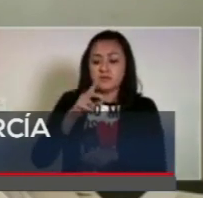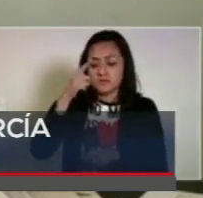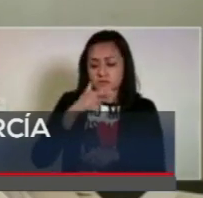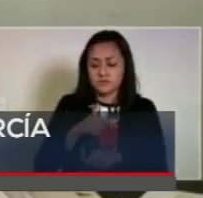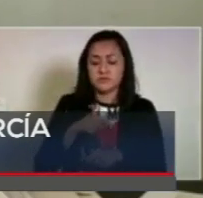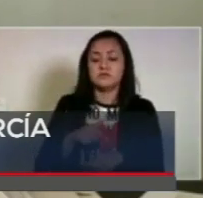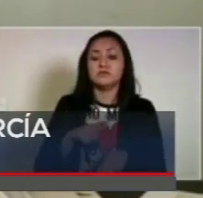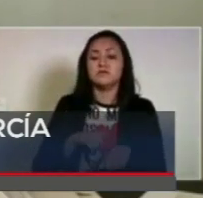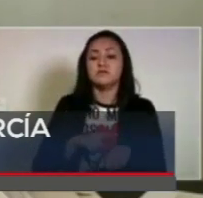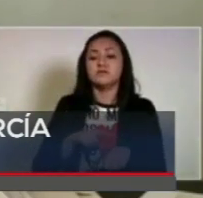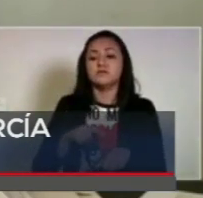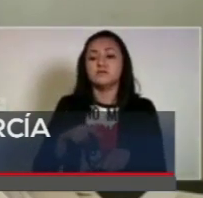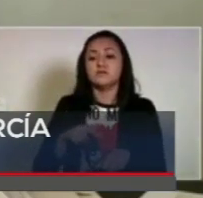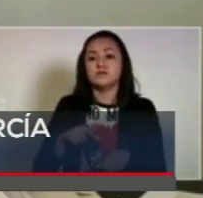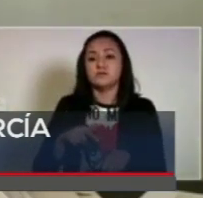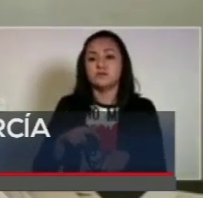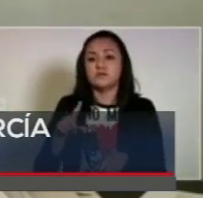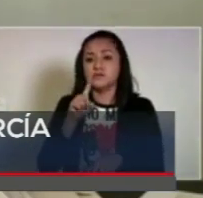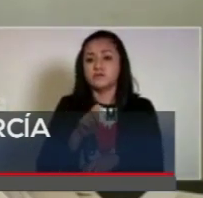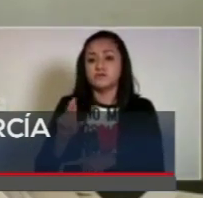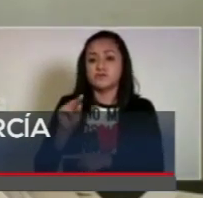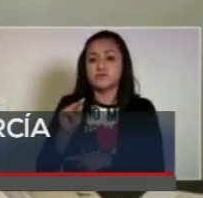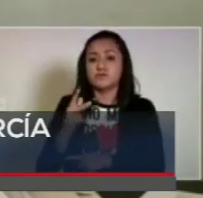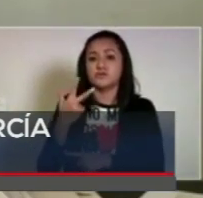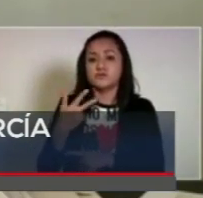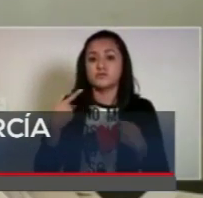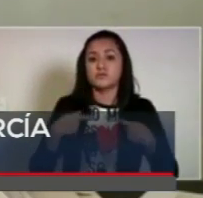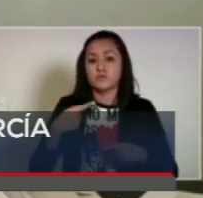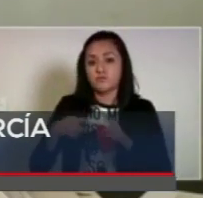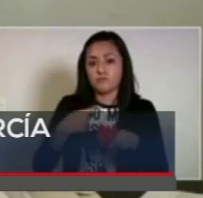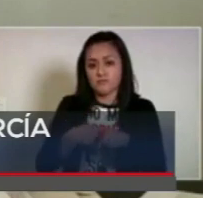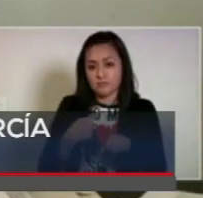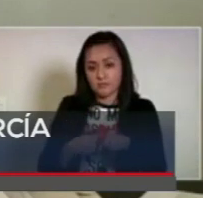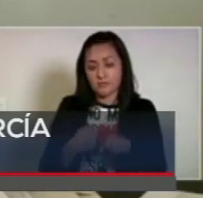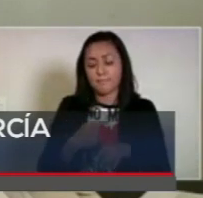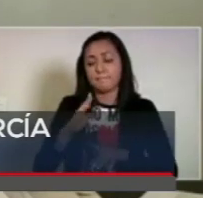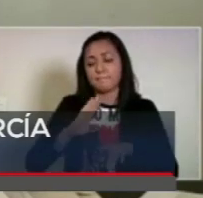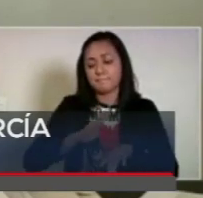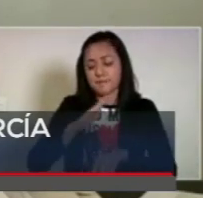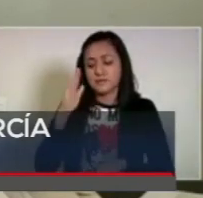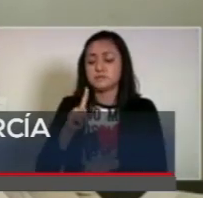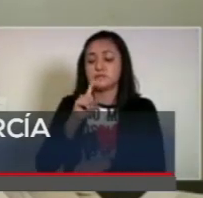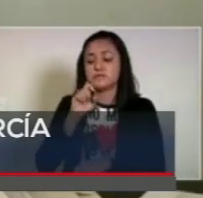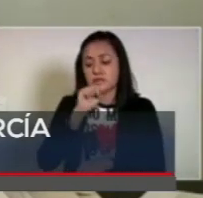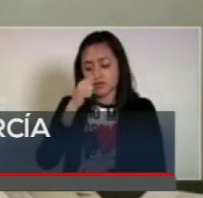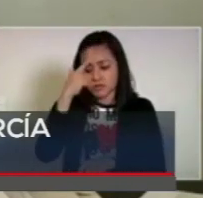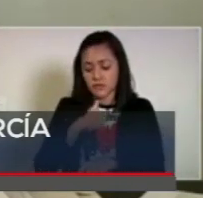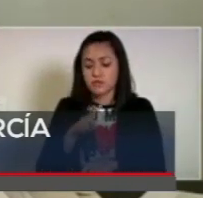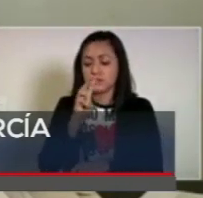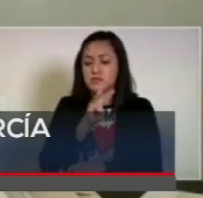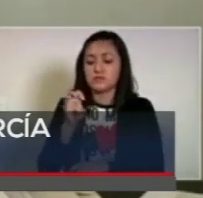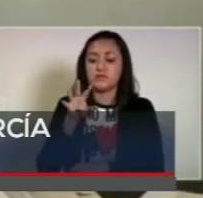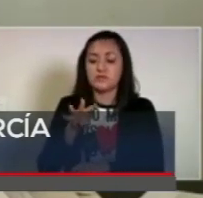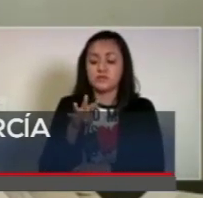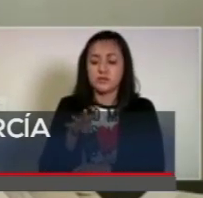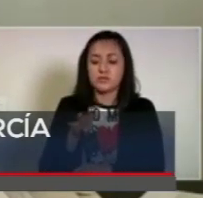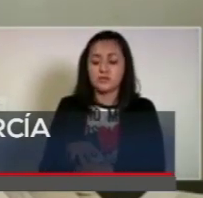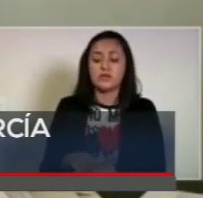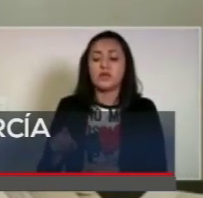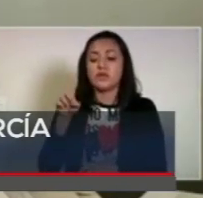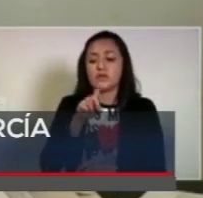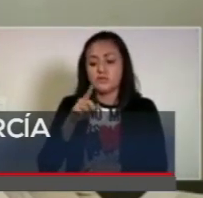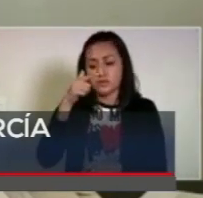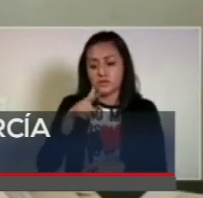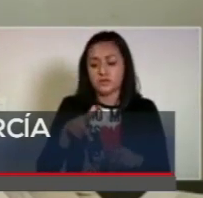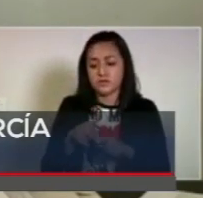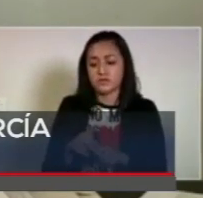viernes 12 por la noche, 188 activos más; a corte del sábado, 319; a